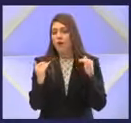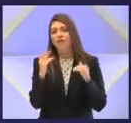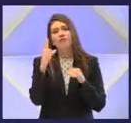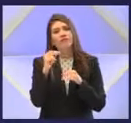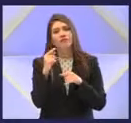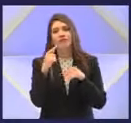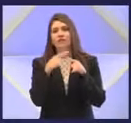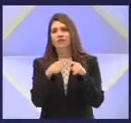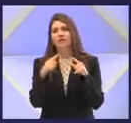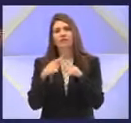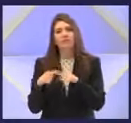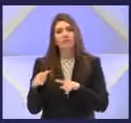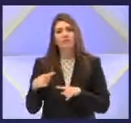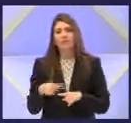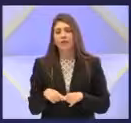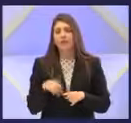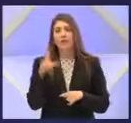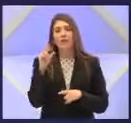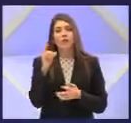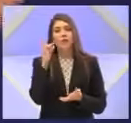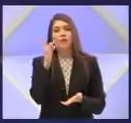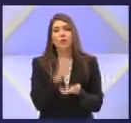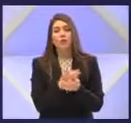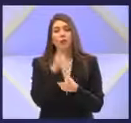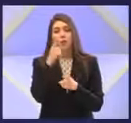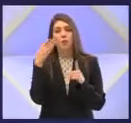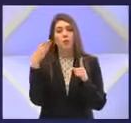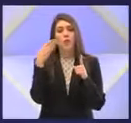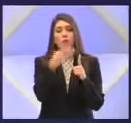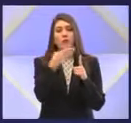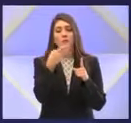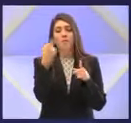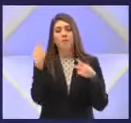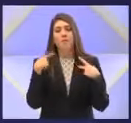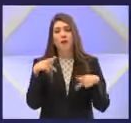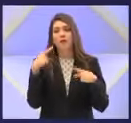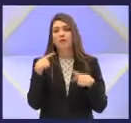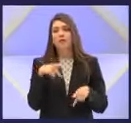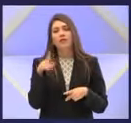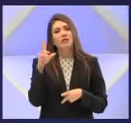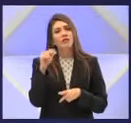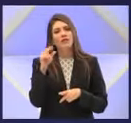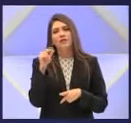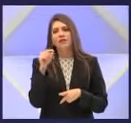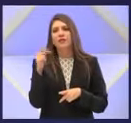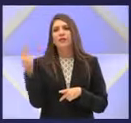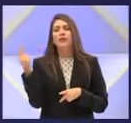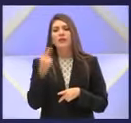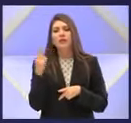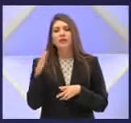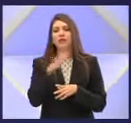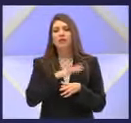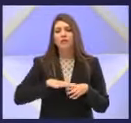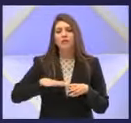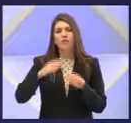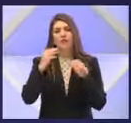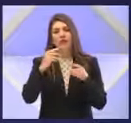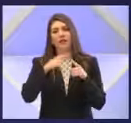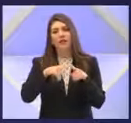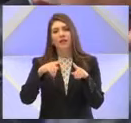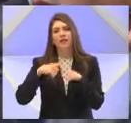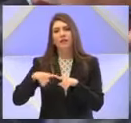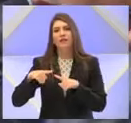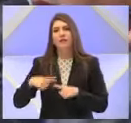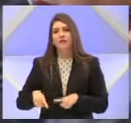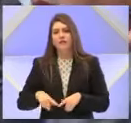solo modelo de mercado global no va a cerrar la brecha digital recurramos a